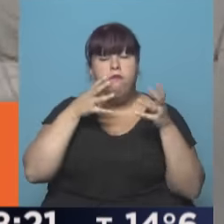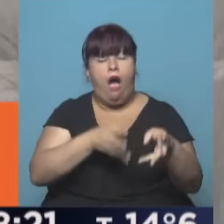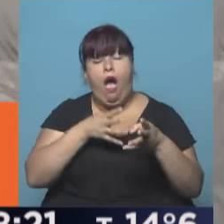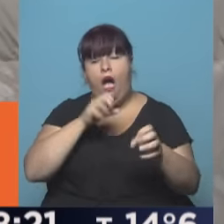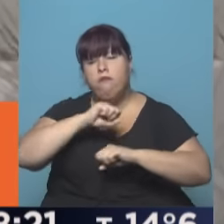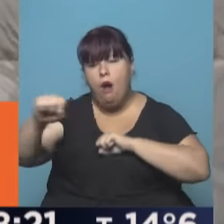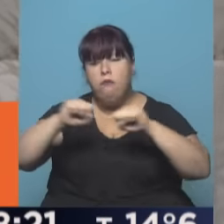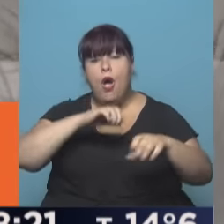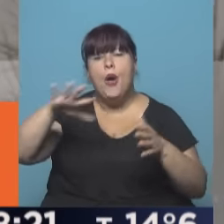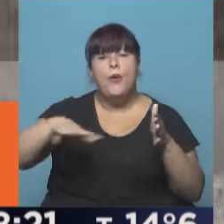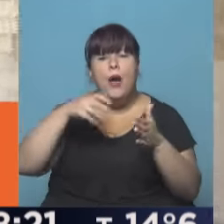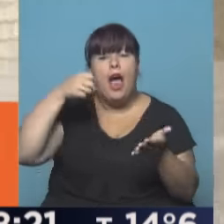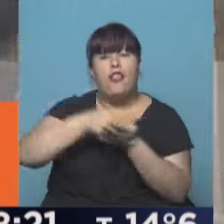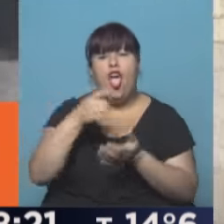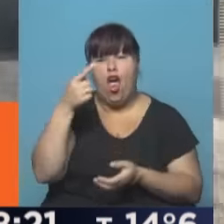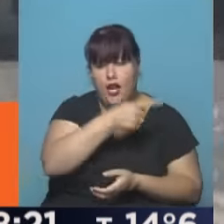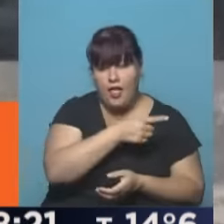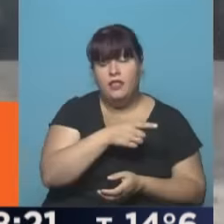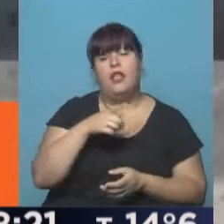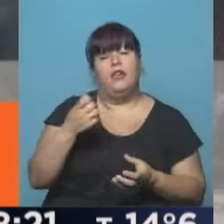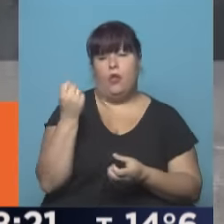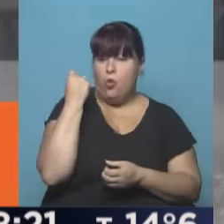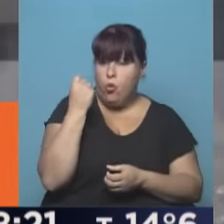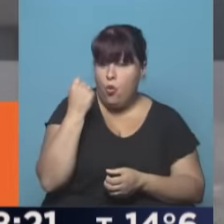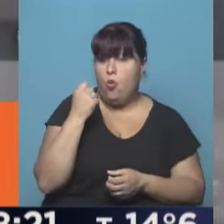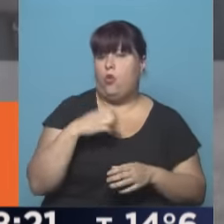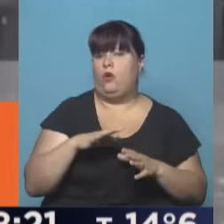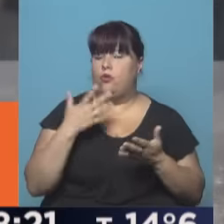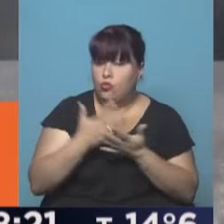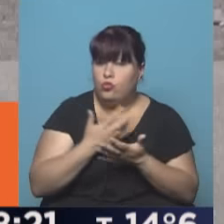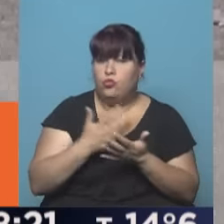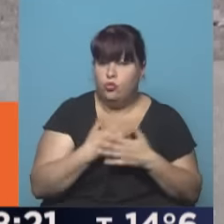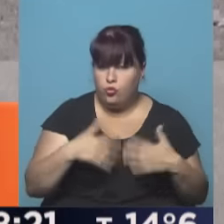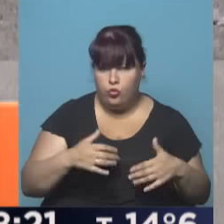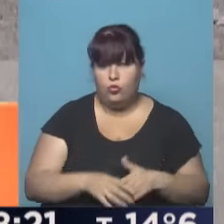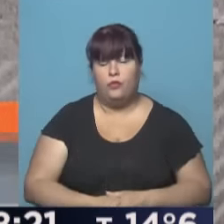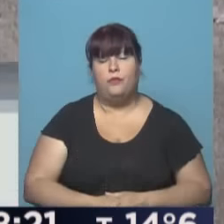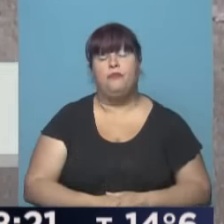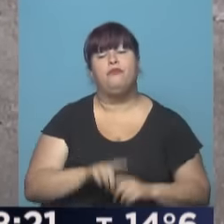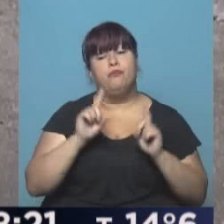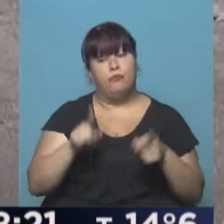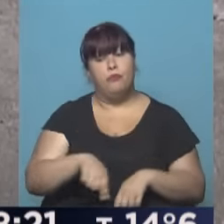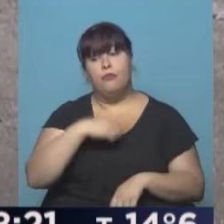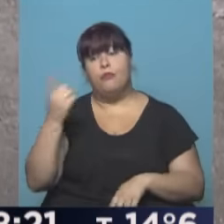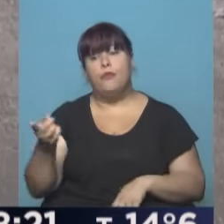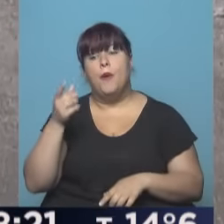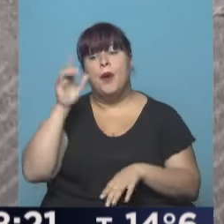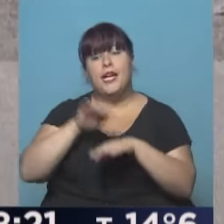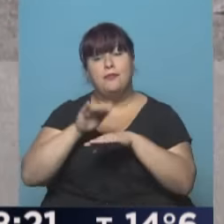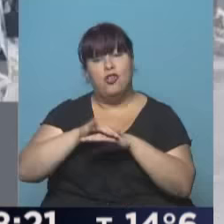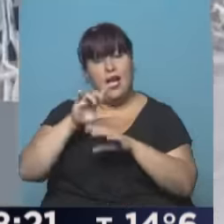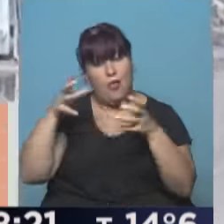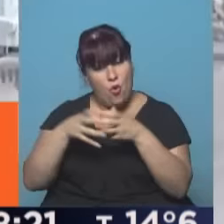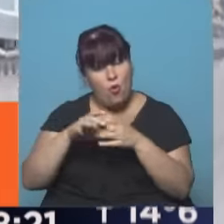continúan en los barrios del extremo oriental que resisten a duras penas. Mientras, un portavoz de los